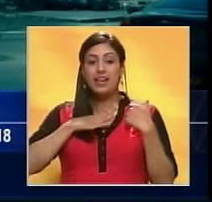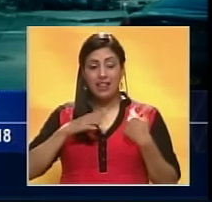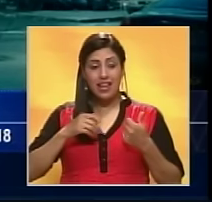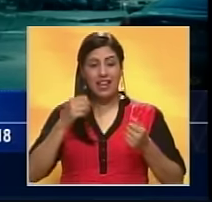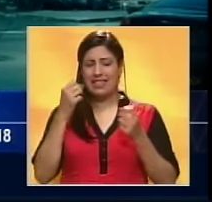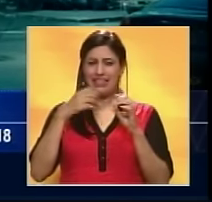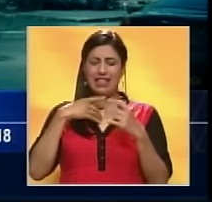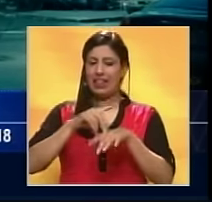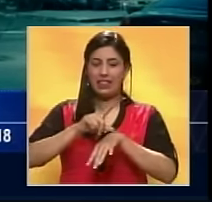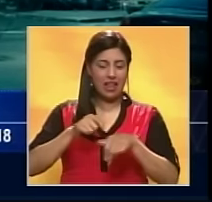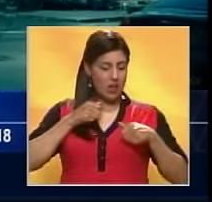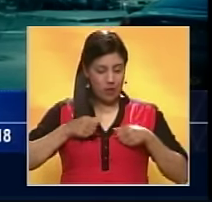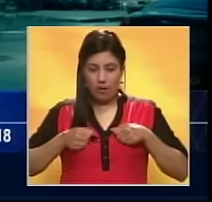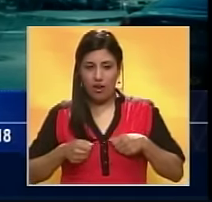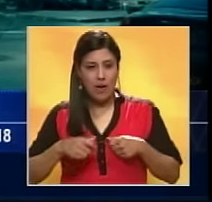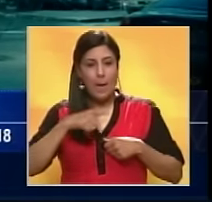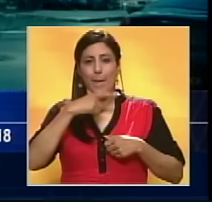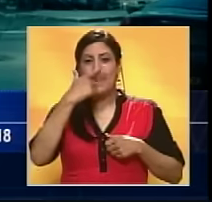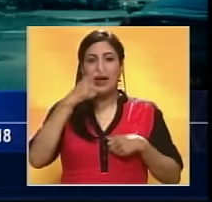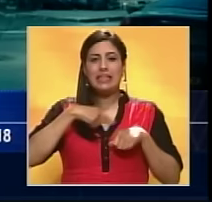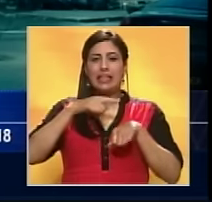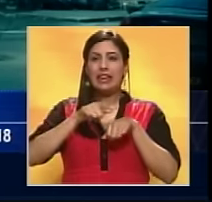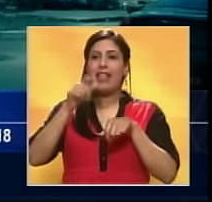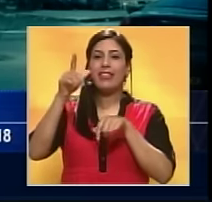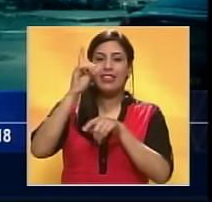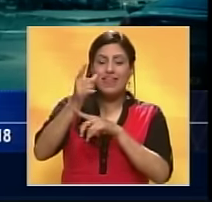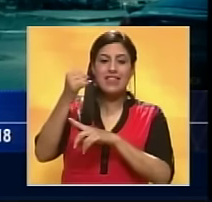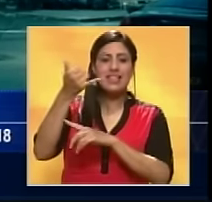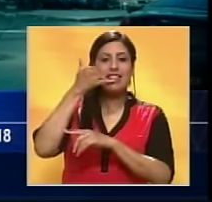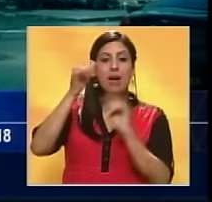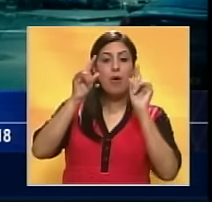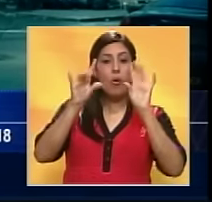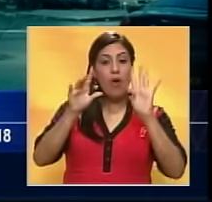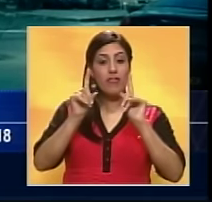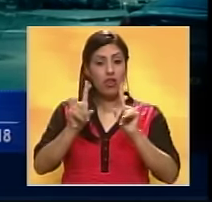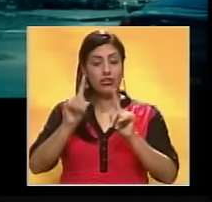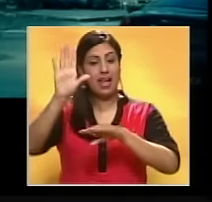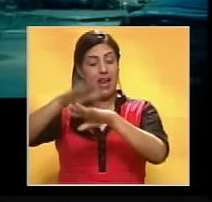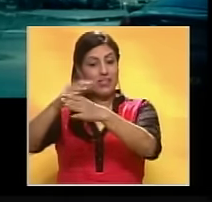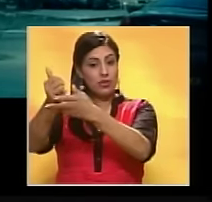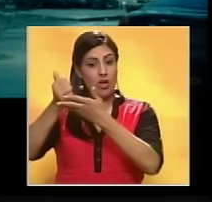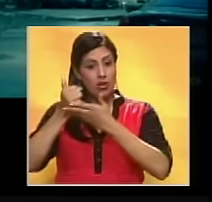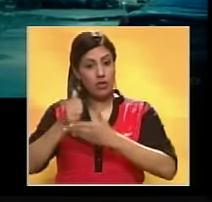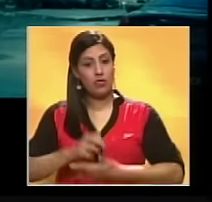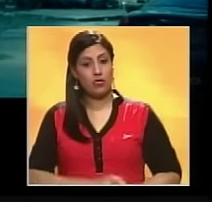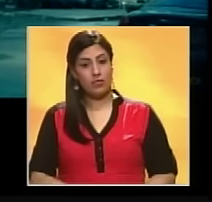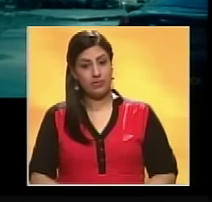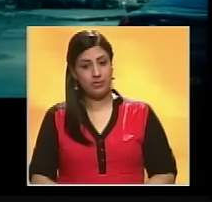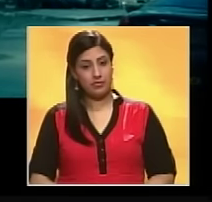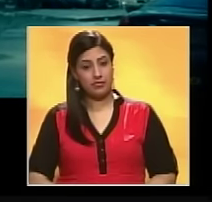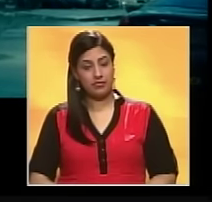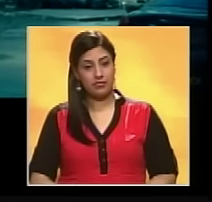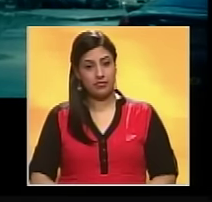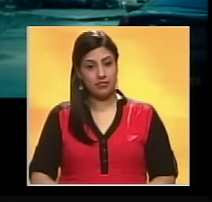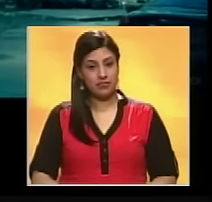hizo demasiado tarde y apenado reconoce que debió llamar al 911 para solicitar ayuda.